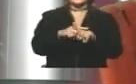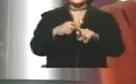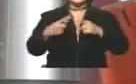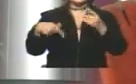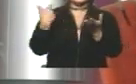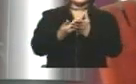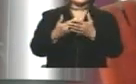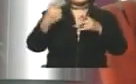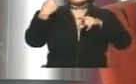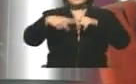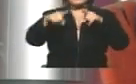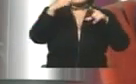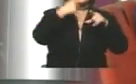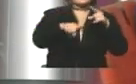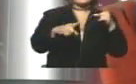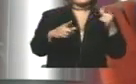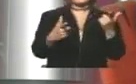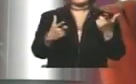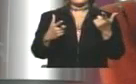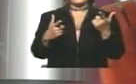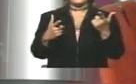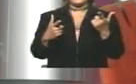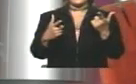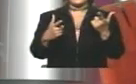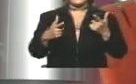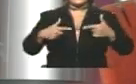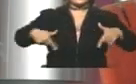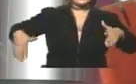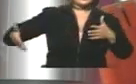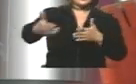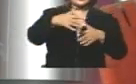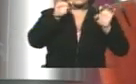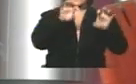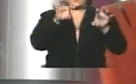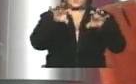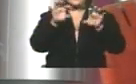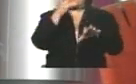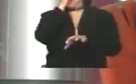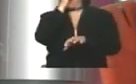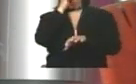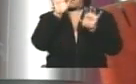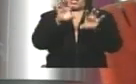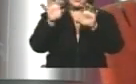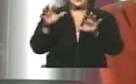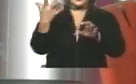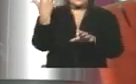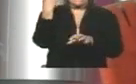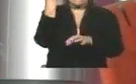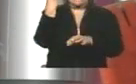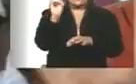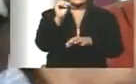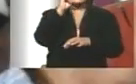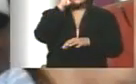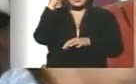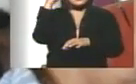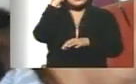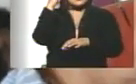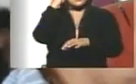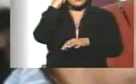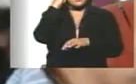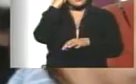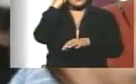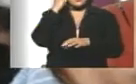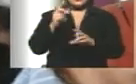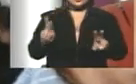Dionisio a Baco y después de Baco al aquelarre del echadero de broma y después viene 40 días donde tú